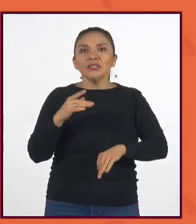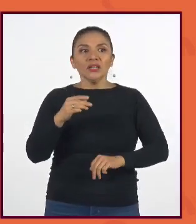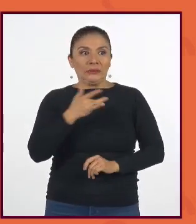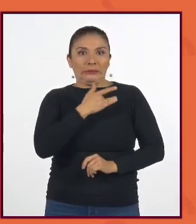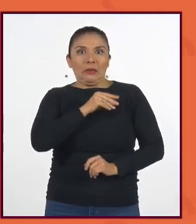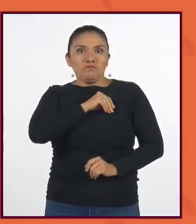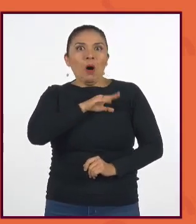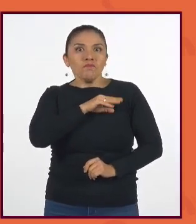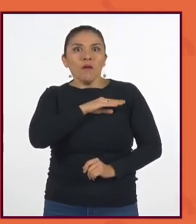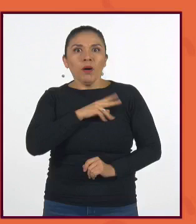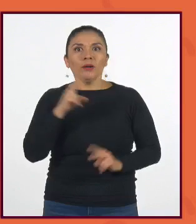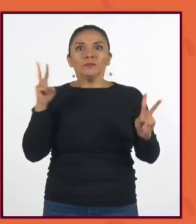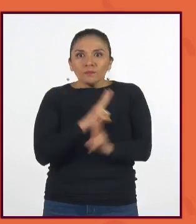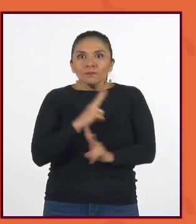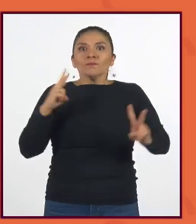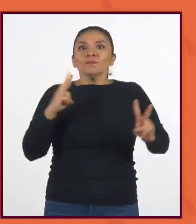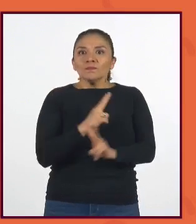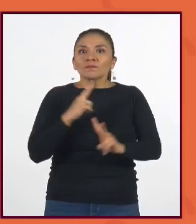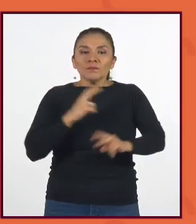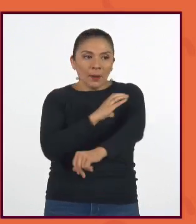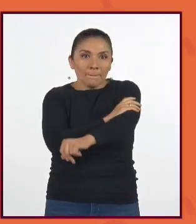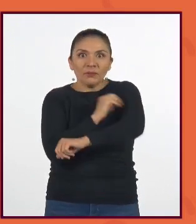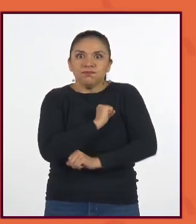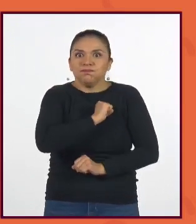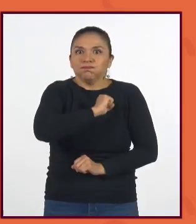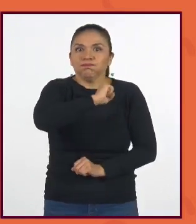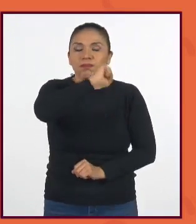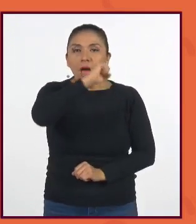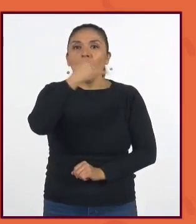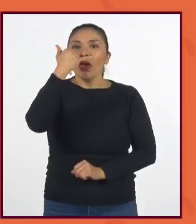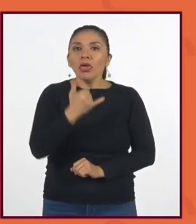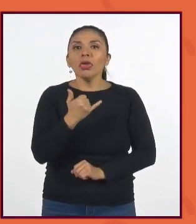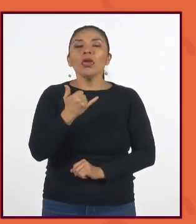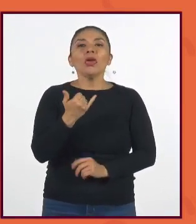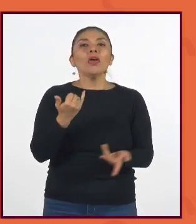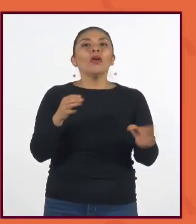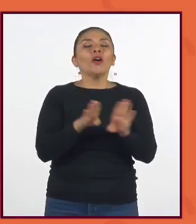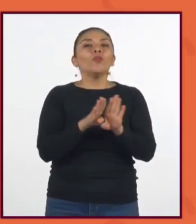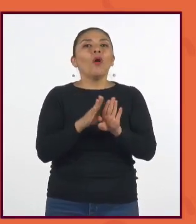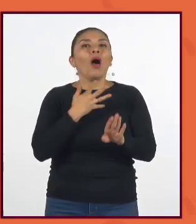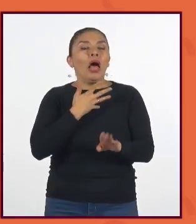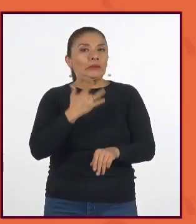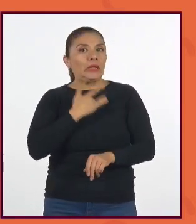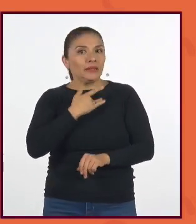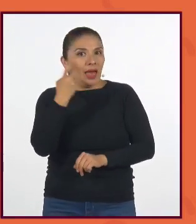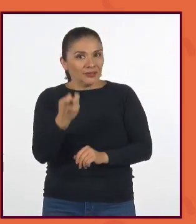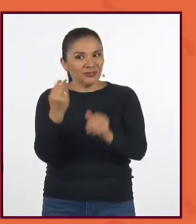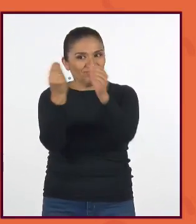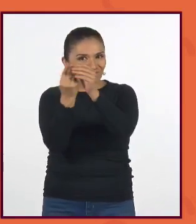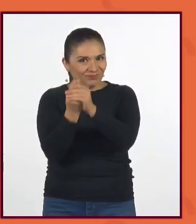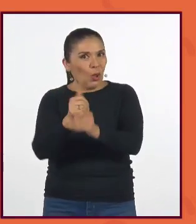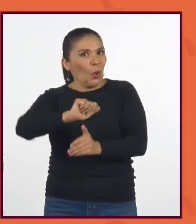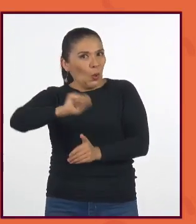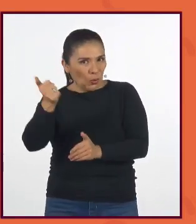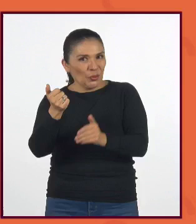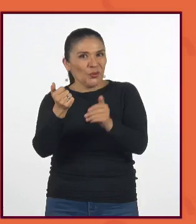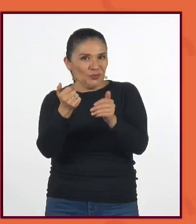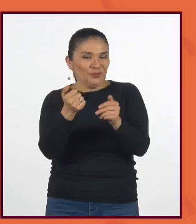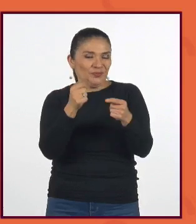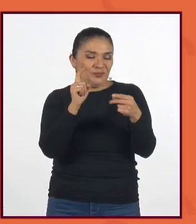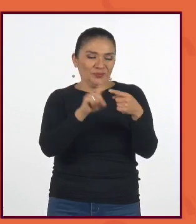la respiración, la presión arterial y reducen el apetito. Estos son los efectos que causan sobre el